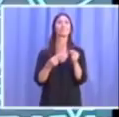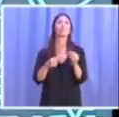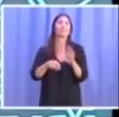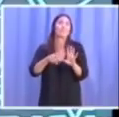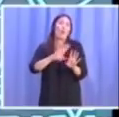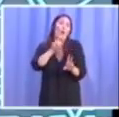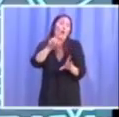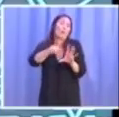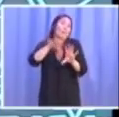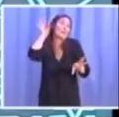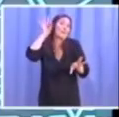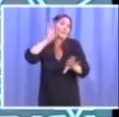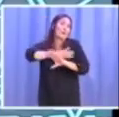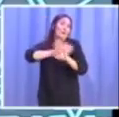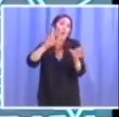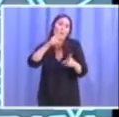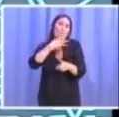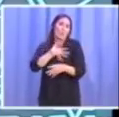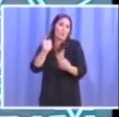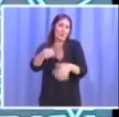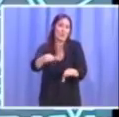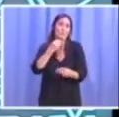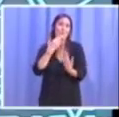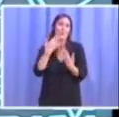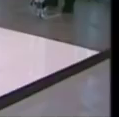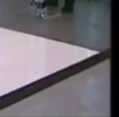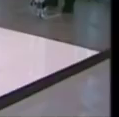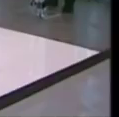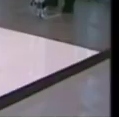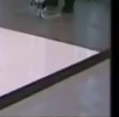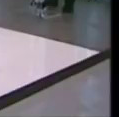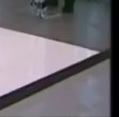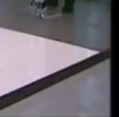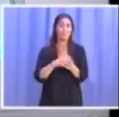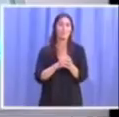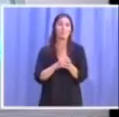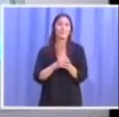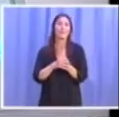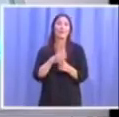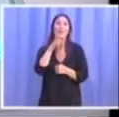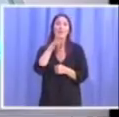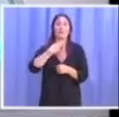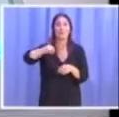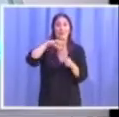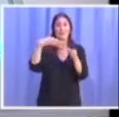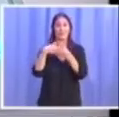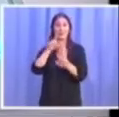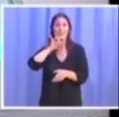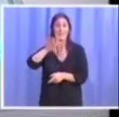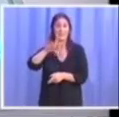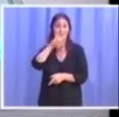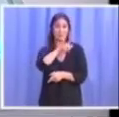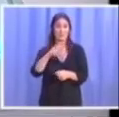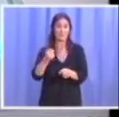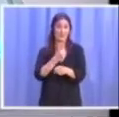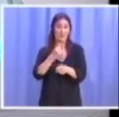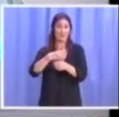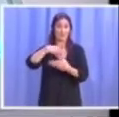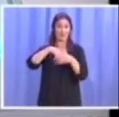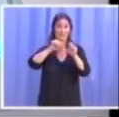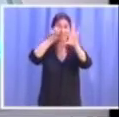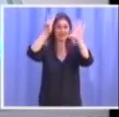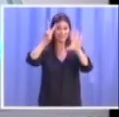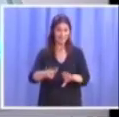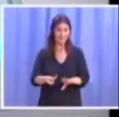como quieran llamarlo. Muchas gracias a los cinco, de parte de los 15 trabajadores que hacemos posible la Televisión Municipal de